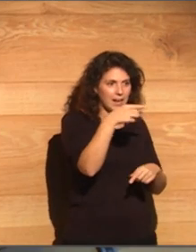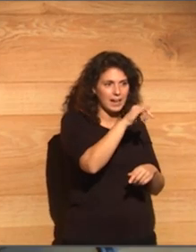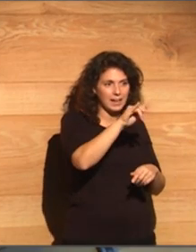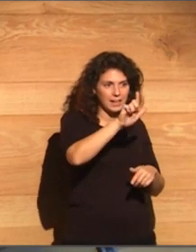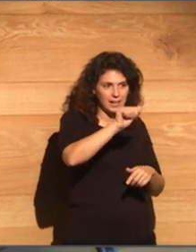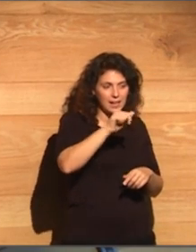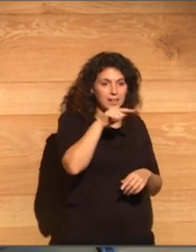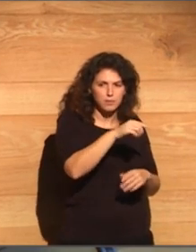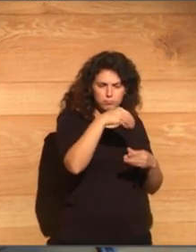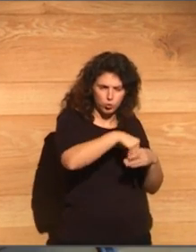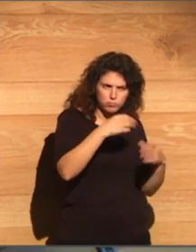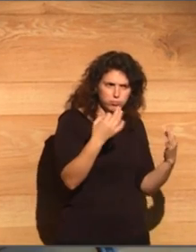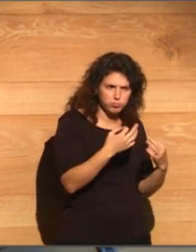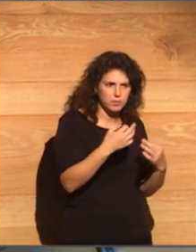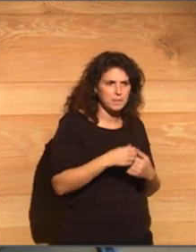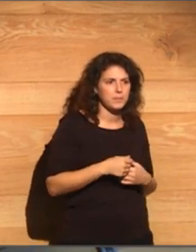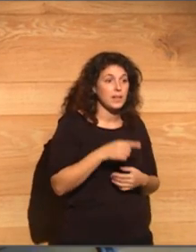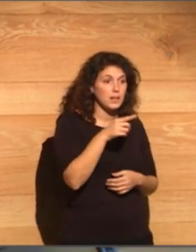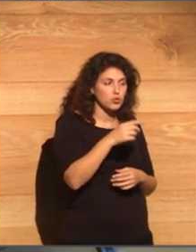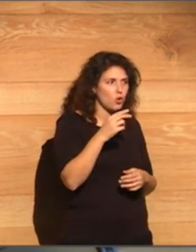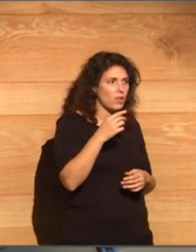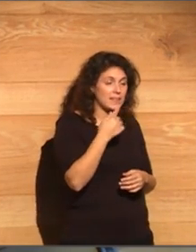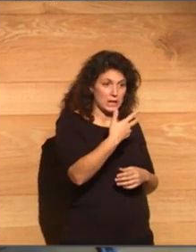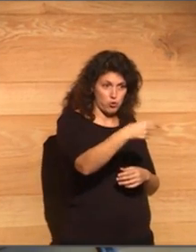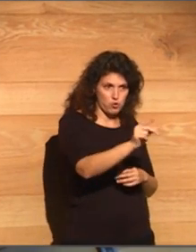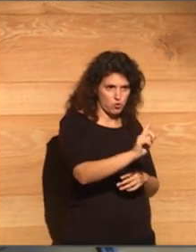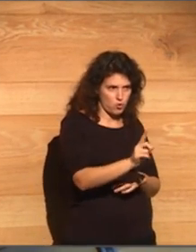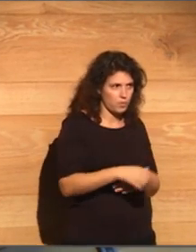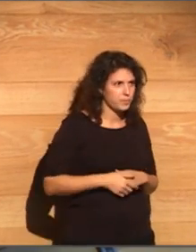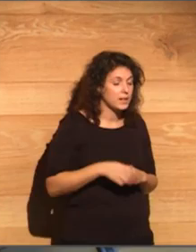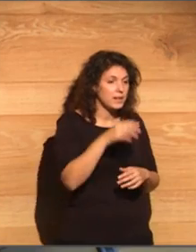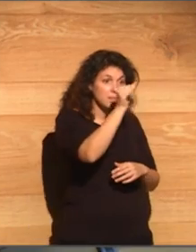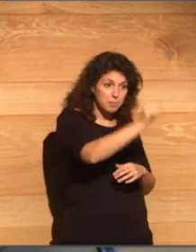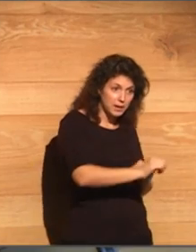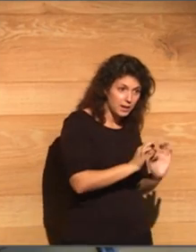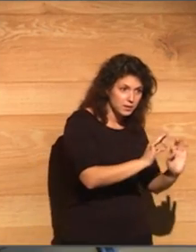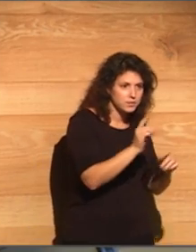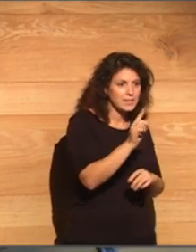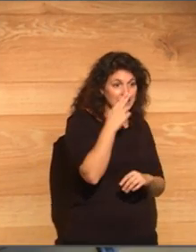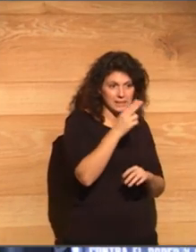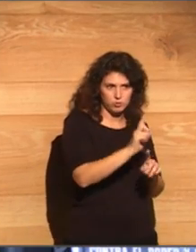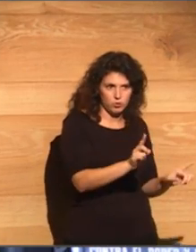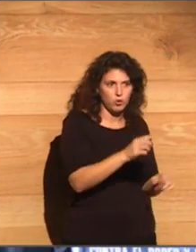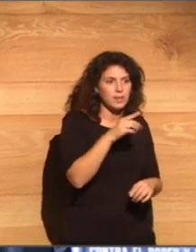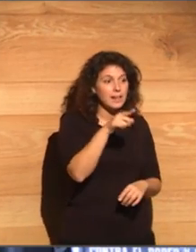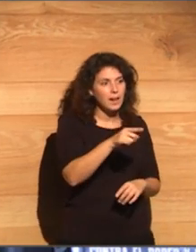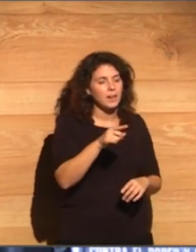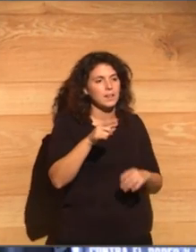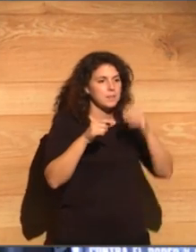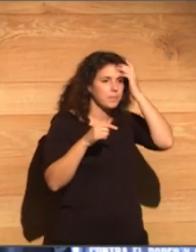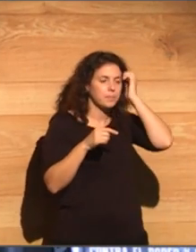que tiene mucho, ¿no? Él no niega eso, simplemente esa no es su peli, eso es. Ni es lo que a él le interesa. No es lo que él quiere contar. Dice, hay unas